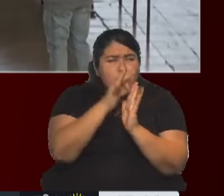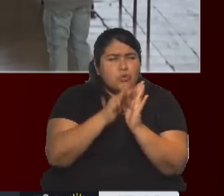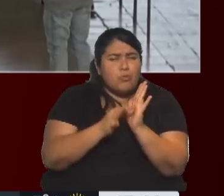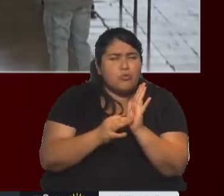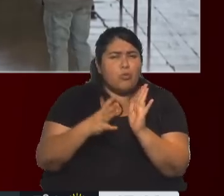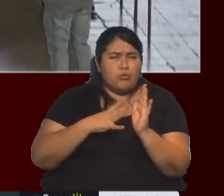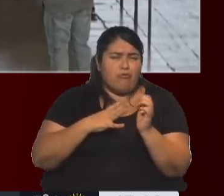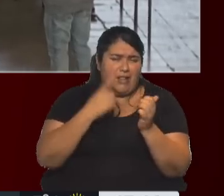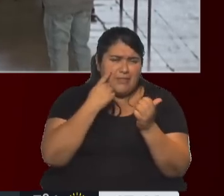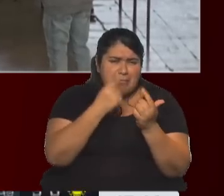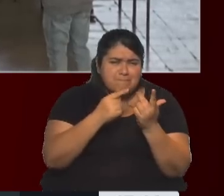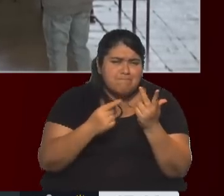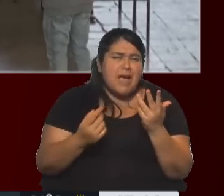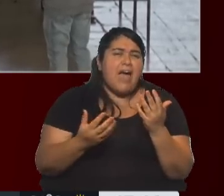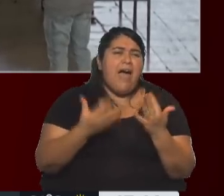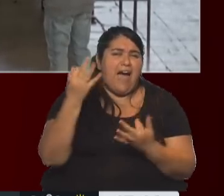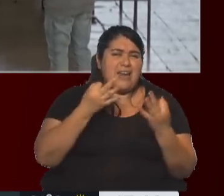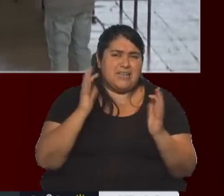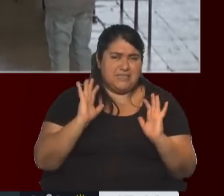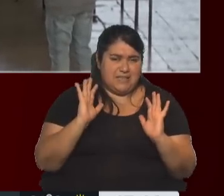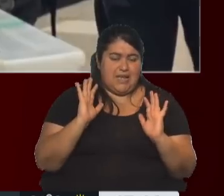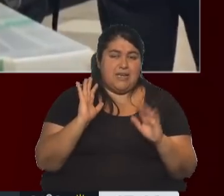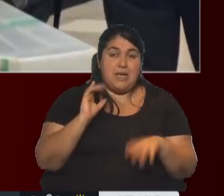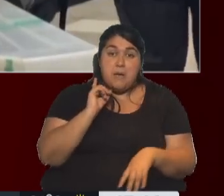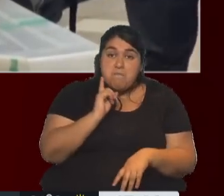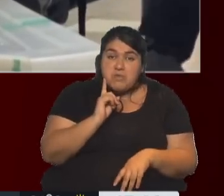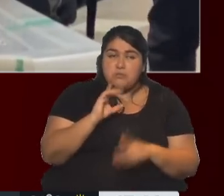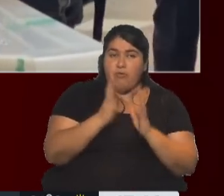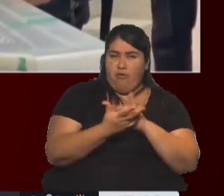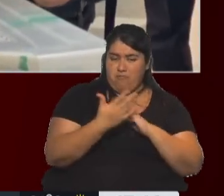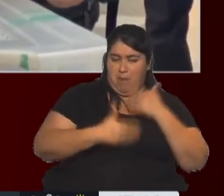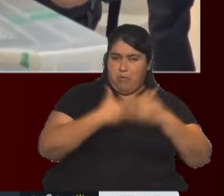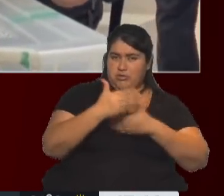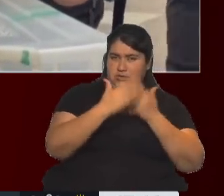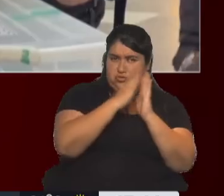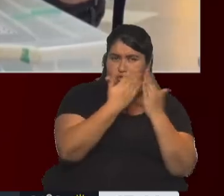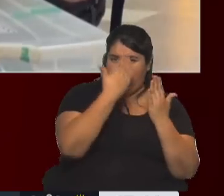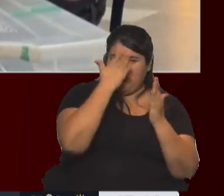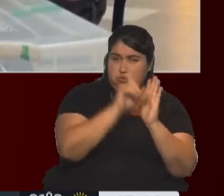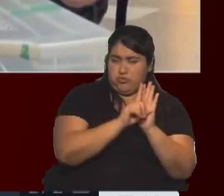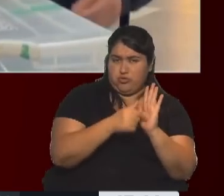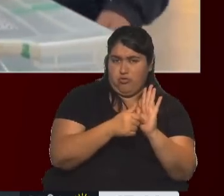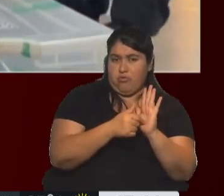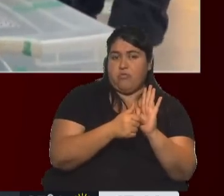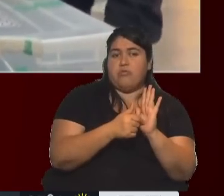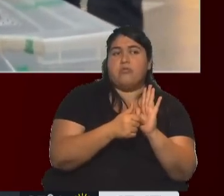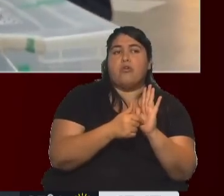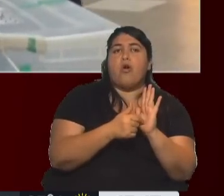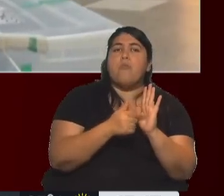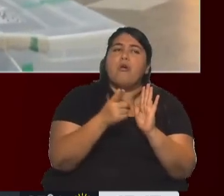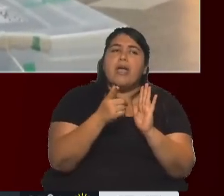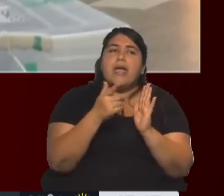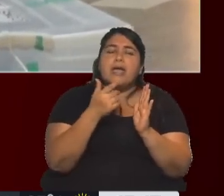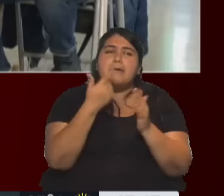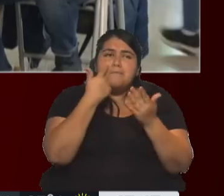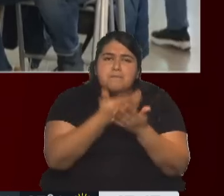señalar 2 o 3. Primero, me parece que tiene que ver con el propio proceso constituyente que no logró, lo habíamos planteado en otro programa, que no logró enamorar. Porque